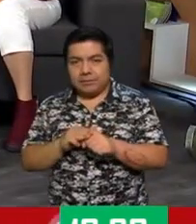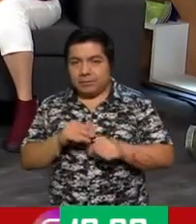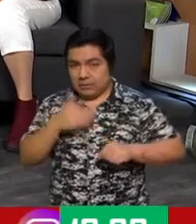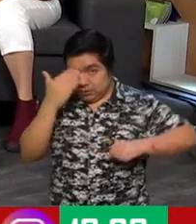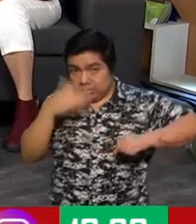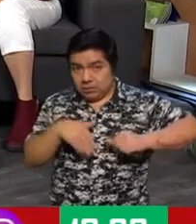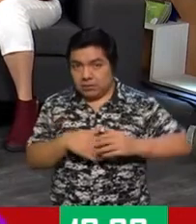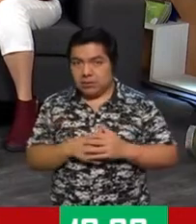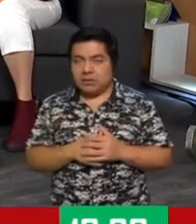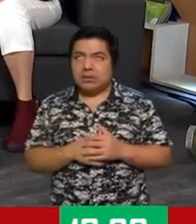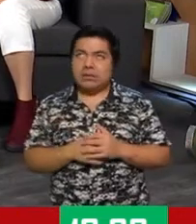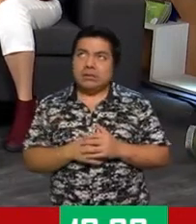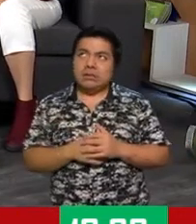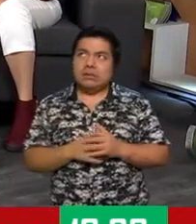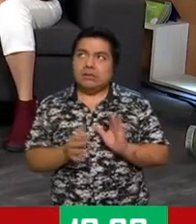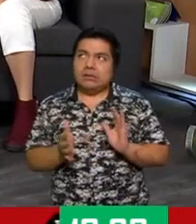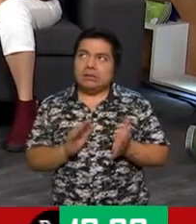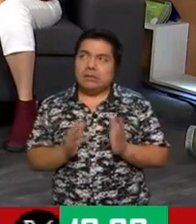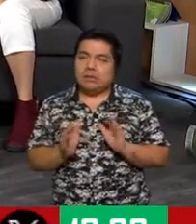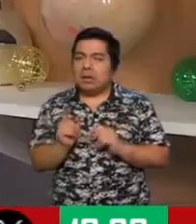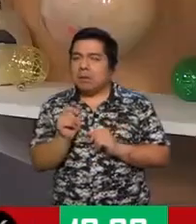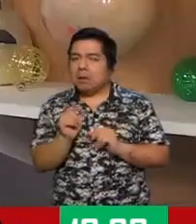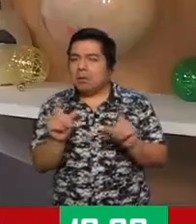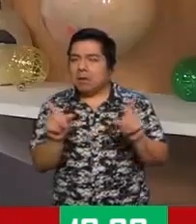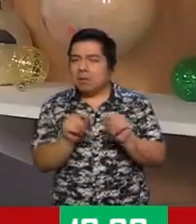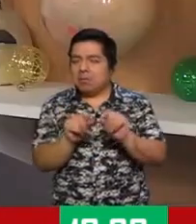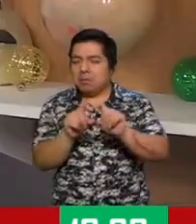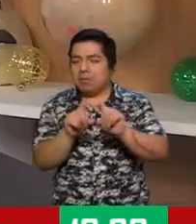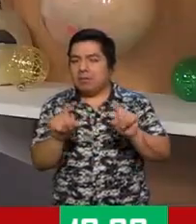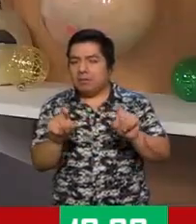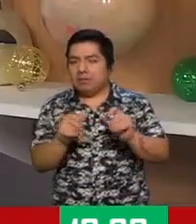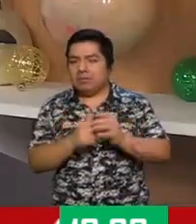sabes? Yo supongo que sí. A ver, dinos un poquito.